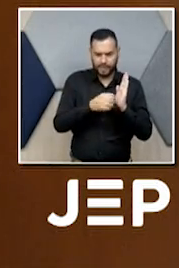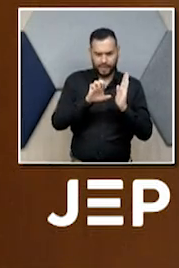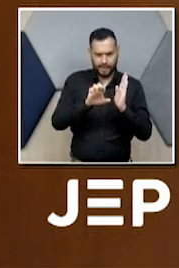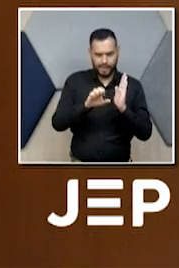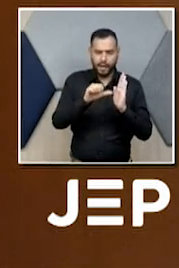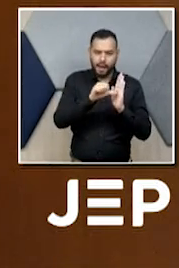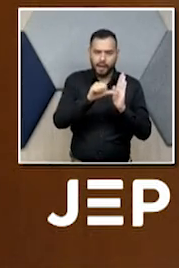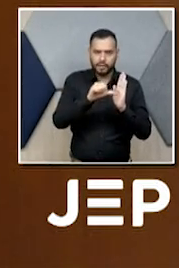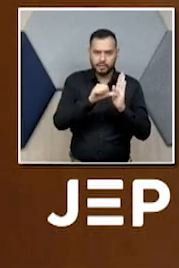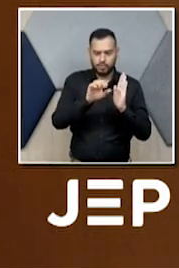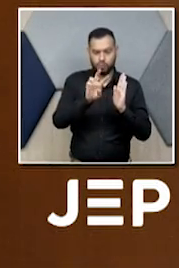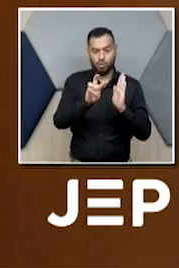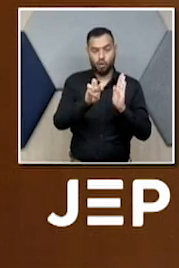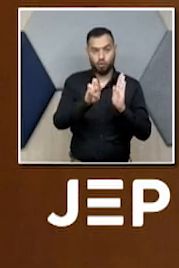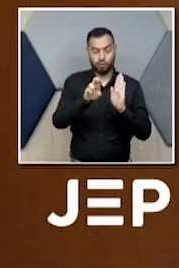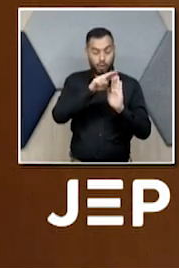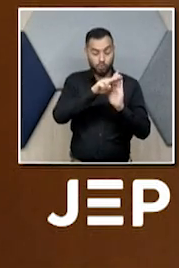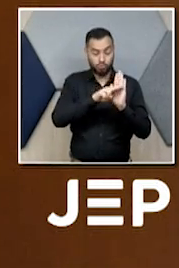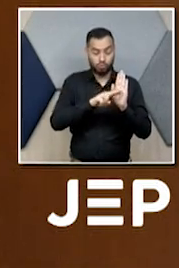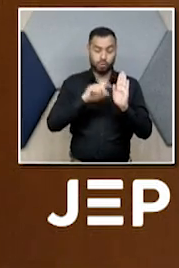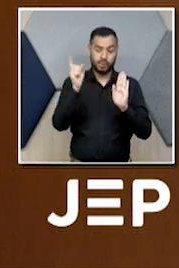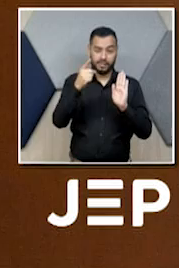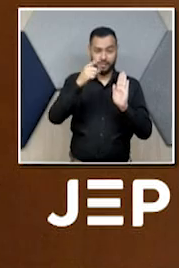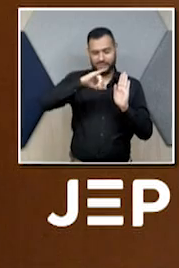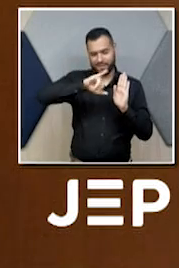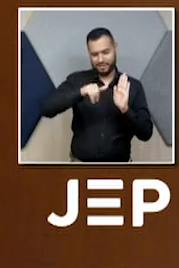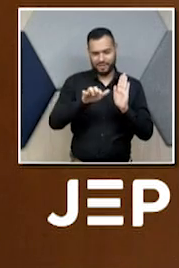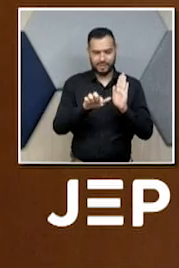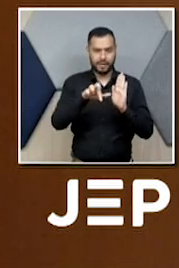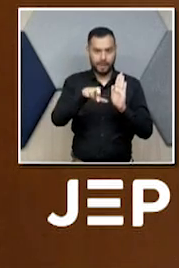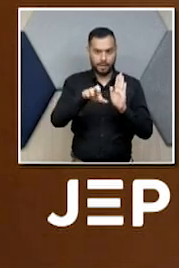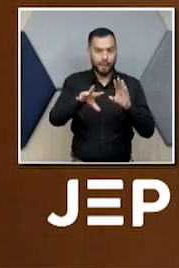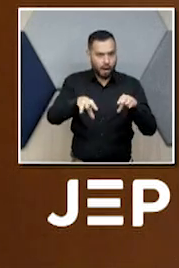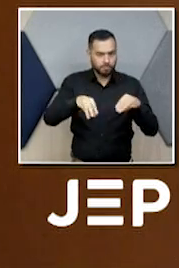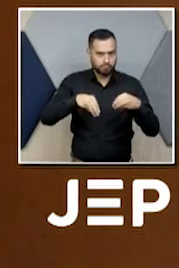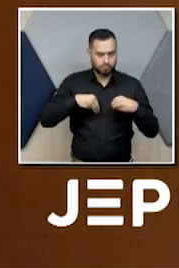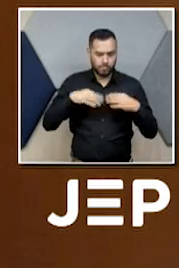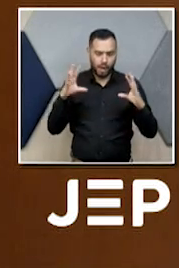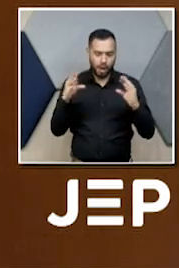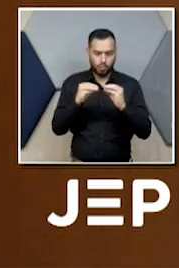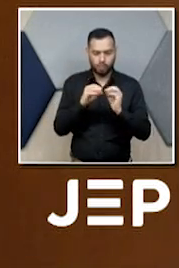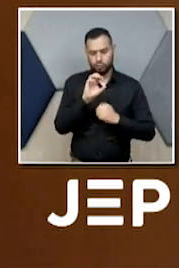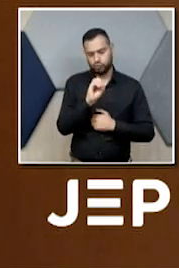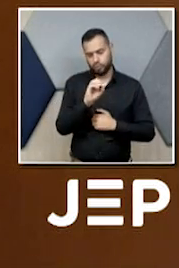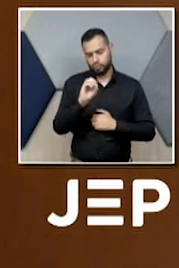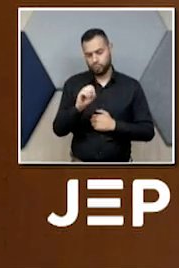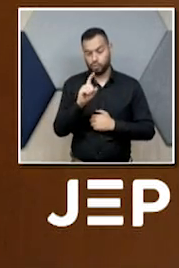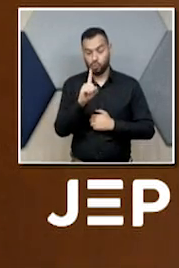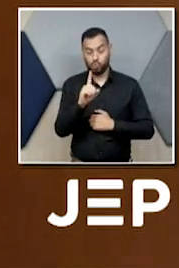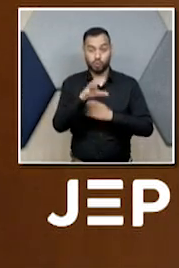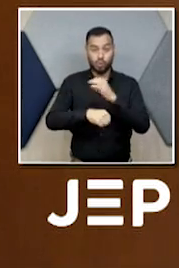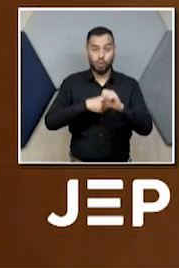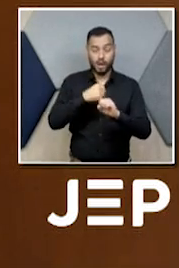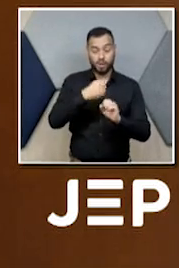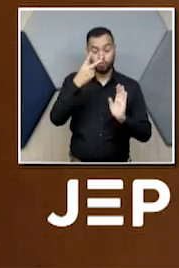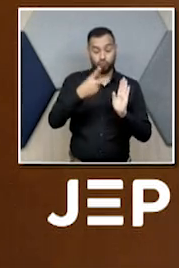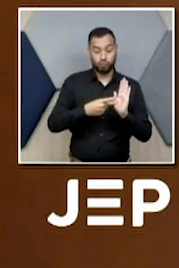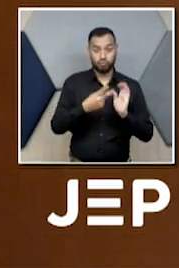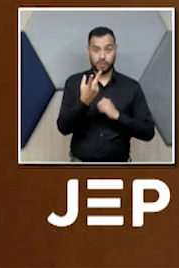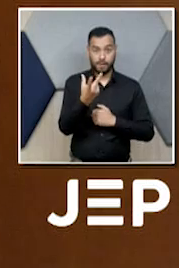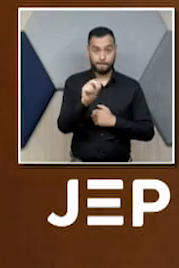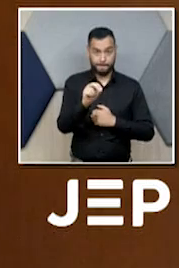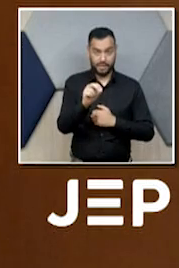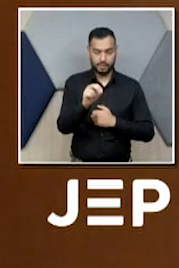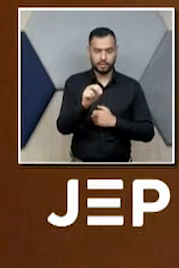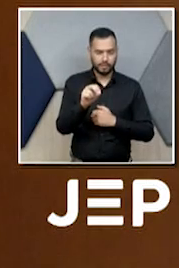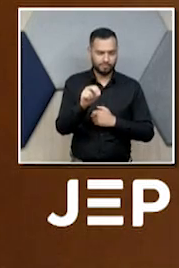del Reglamento General de la Jurisdicción, adoptado mediante Acuerdo 001 de 2020, en sesión